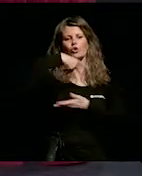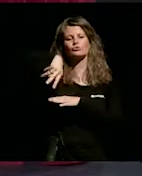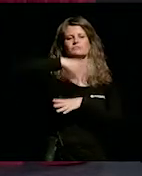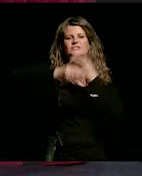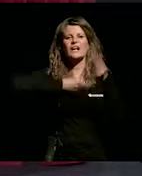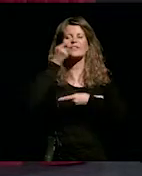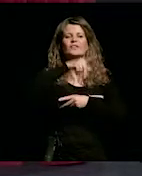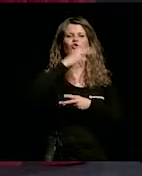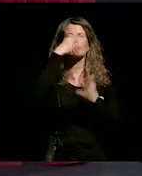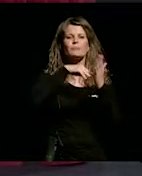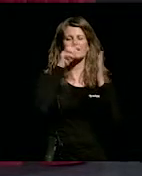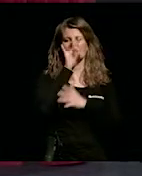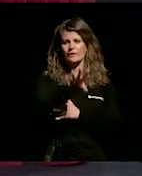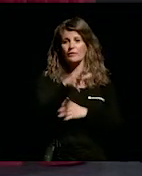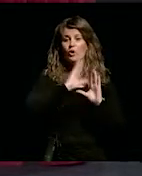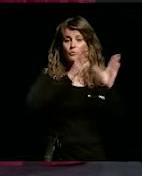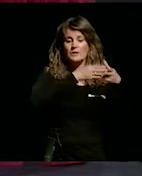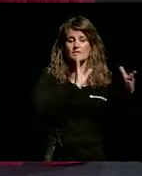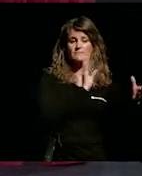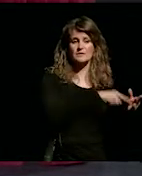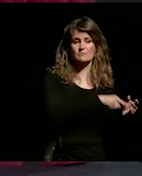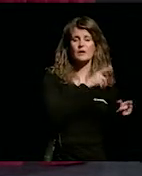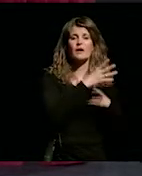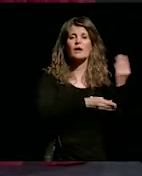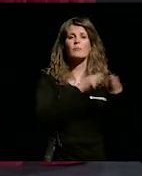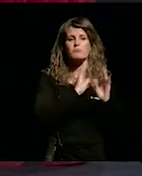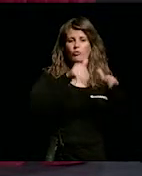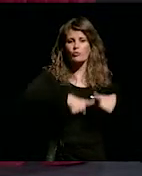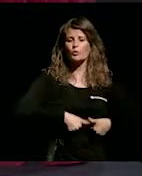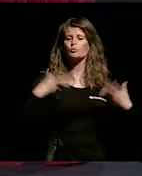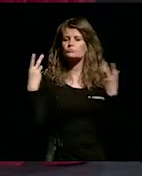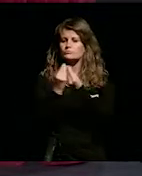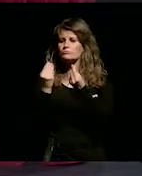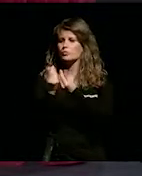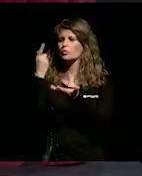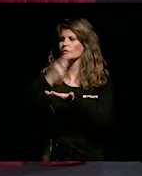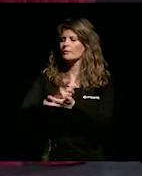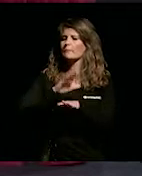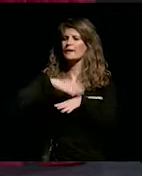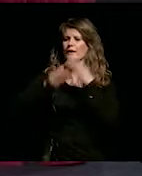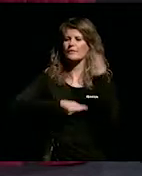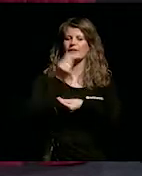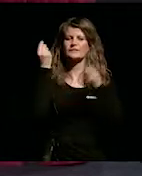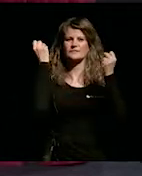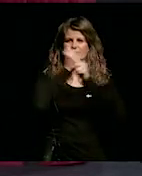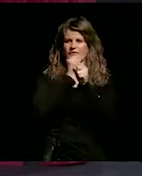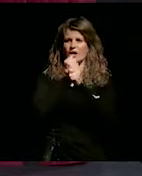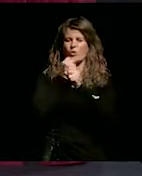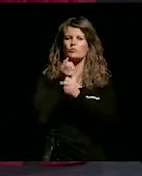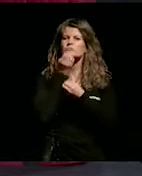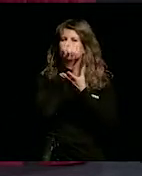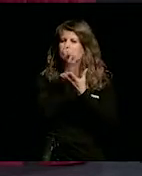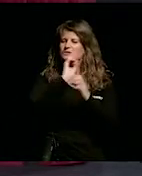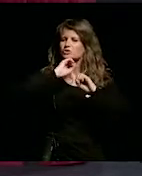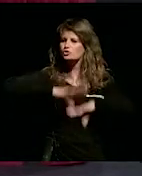En 2015, la compañía volvió a juntarse para realizar un trabajo en el que se cuenta una